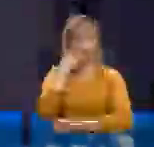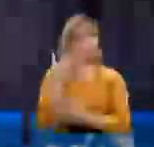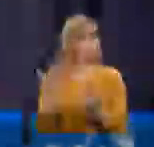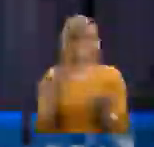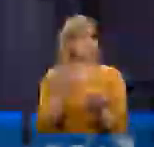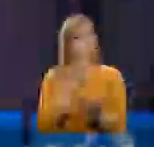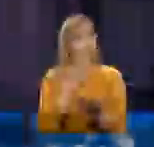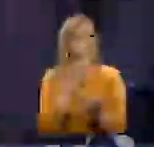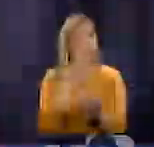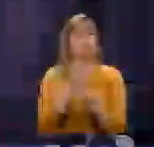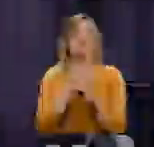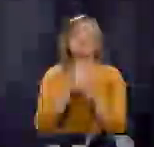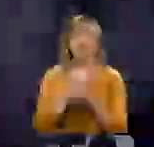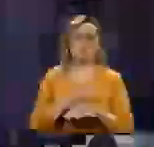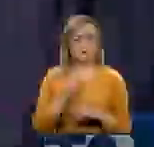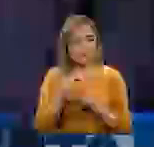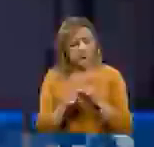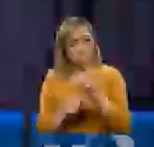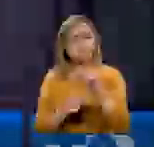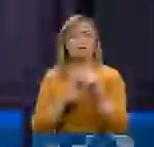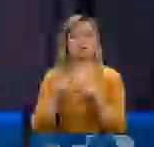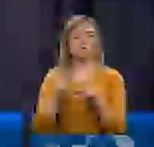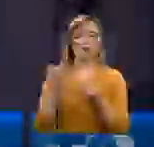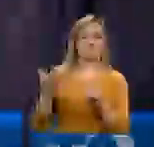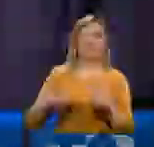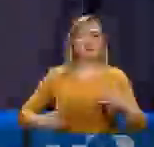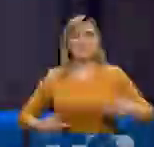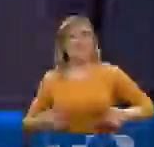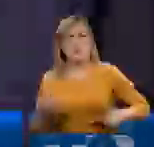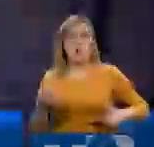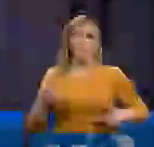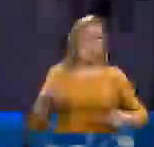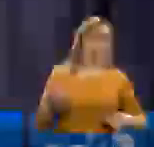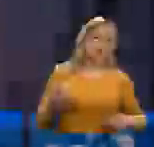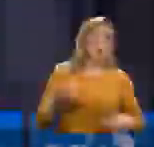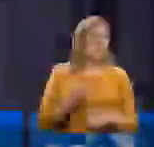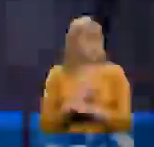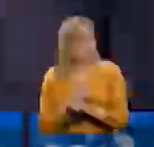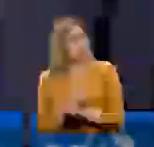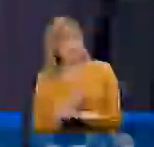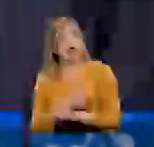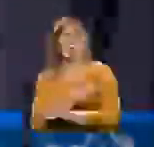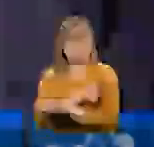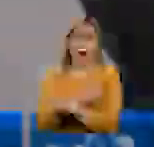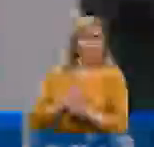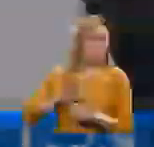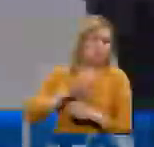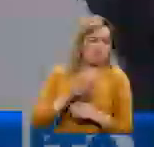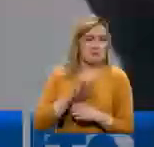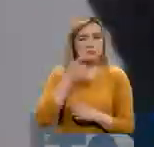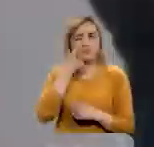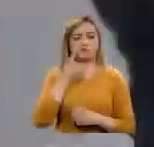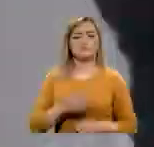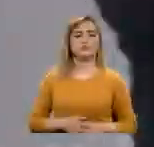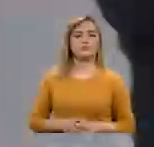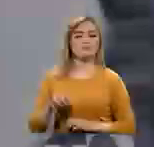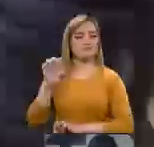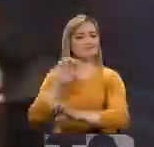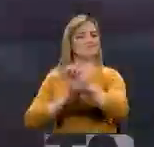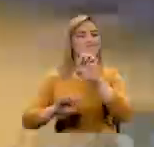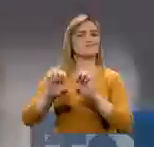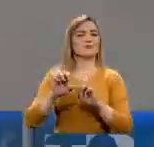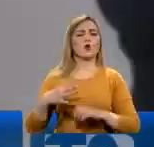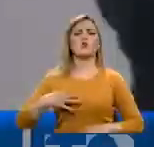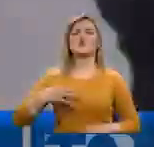vacuna y luego se irá midiendo efectos secundarios y otras cosas, y efectividad de la vacuna sobre todo. Los voluntarios, que en total